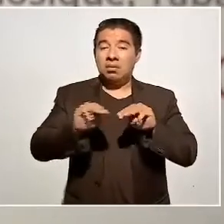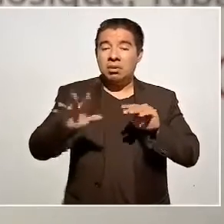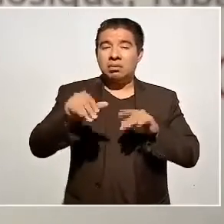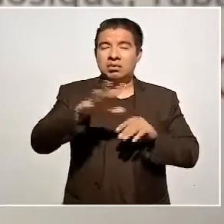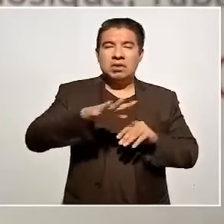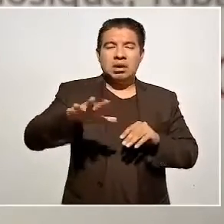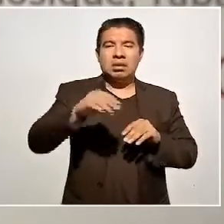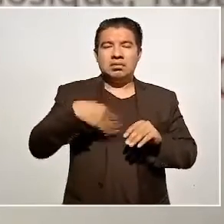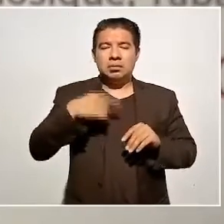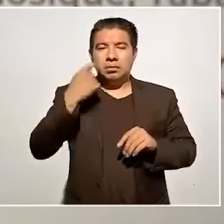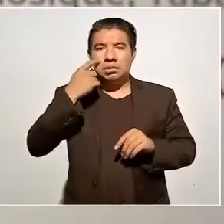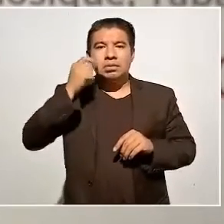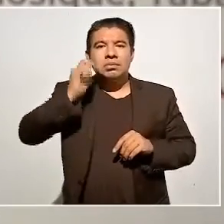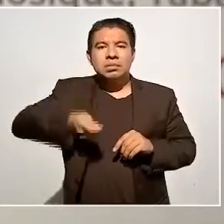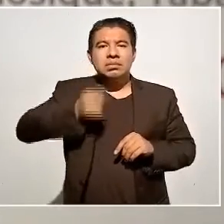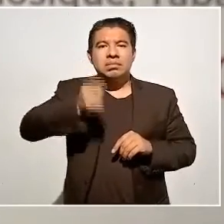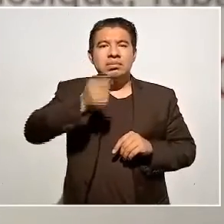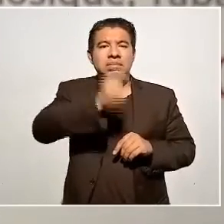Ayer